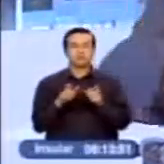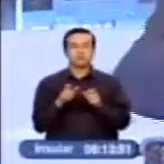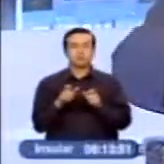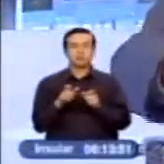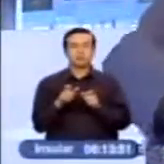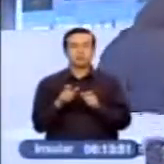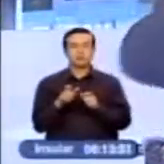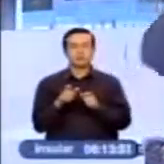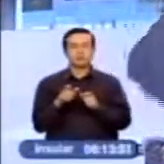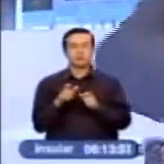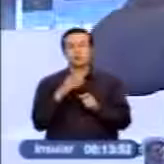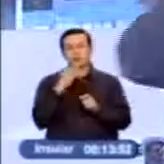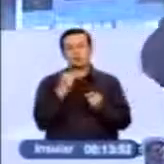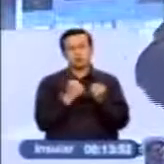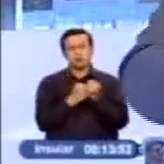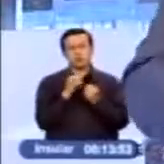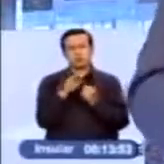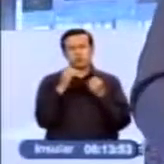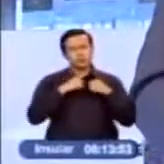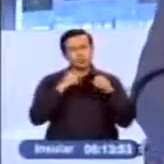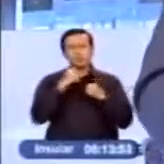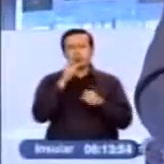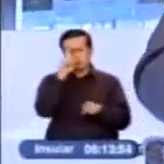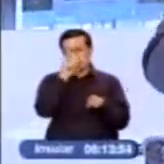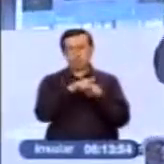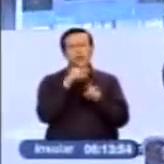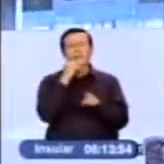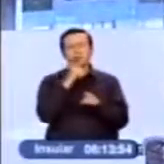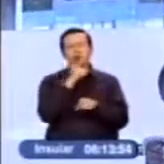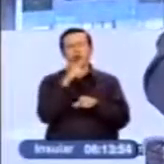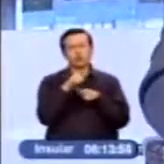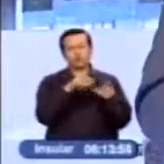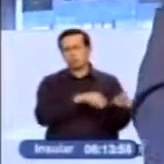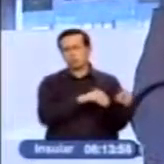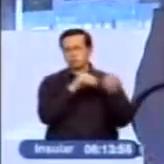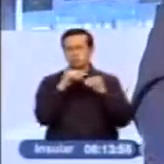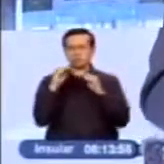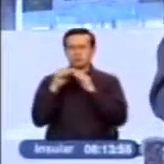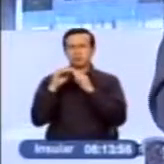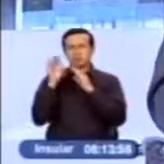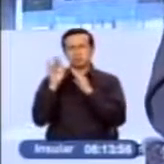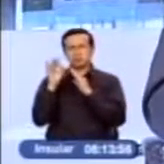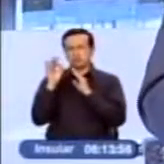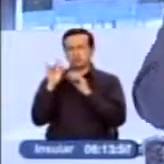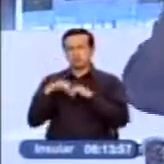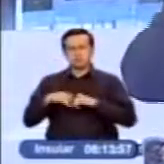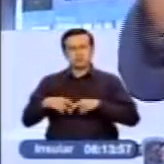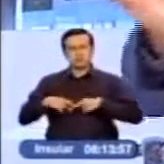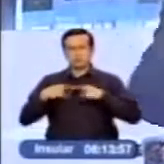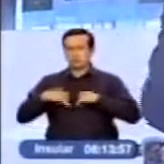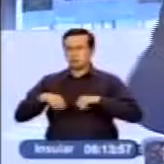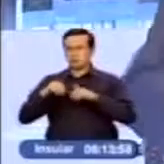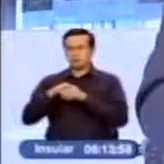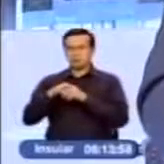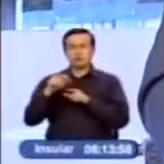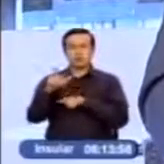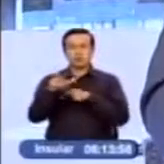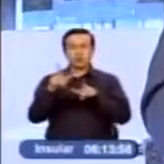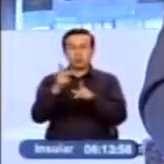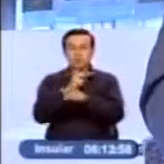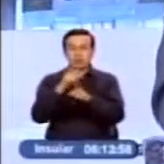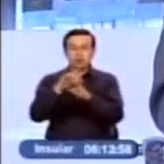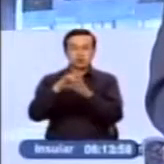dádivas, sino apoyándoles a su esfuerzo, puedan conseguir una vivienda digna y estable y no ubicarse en sitios